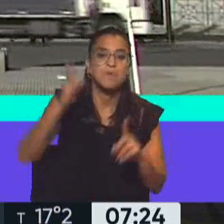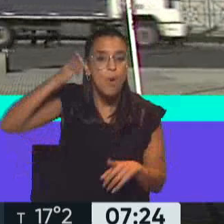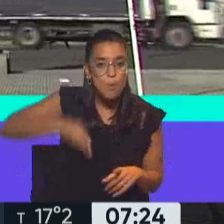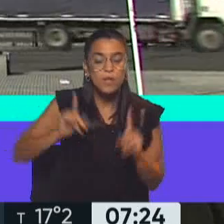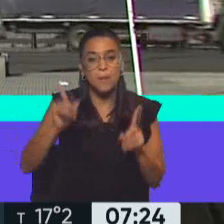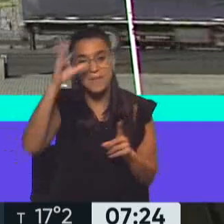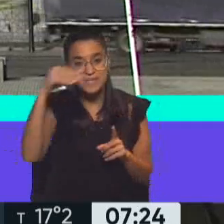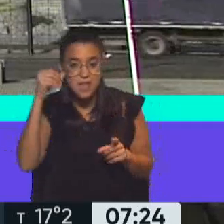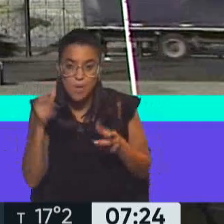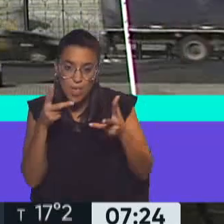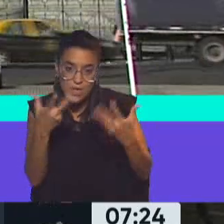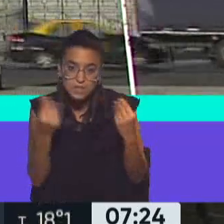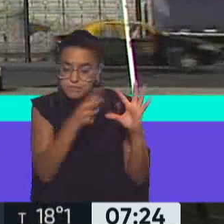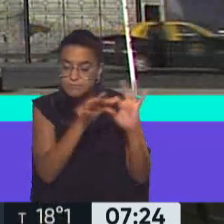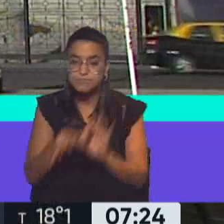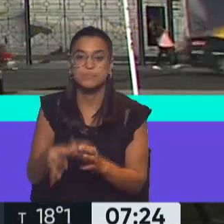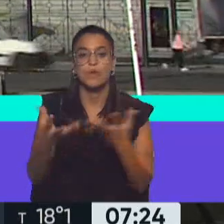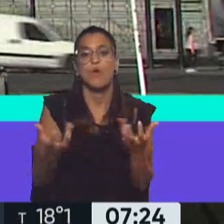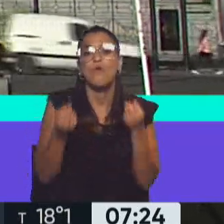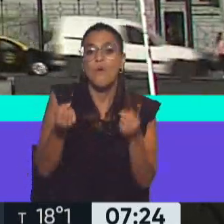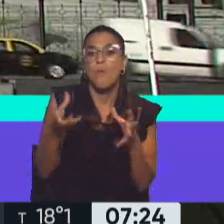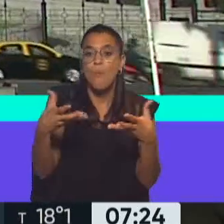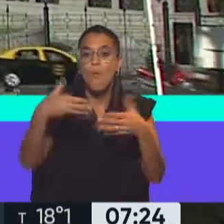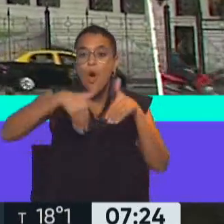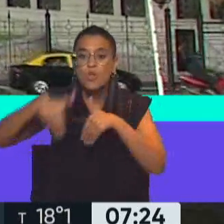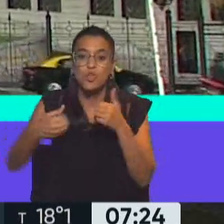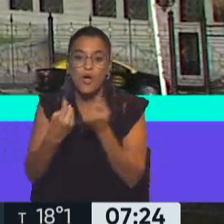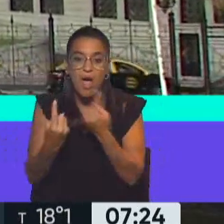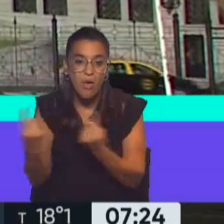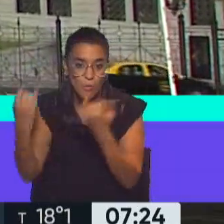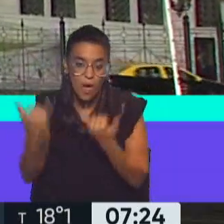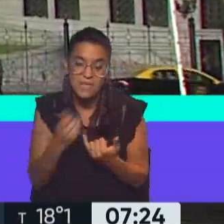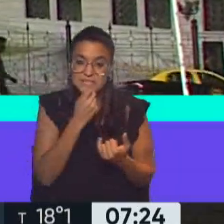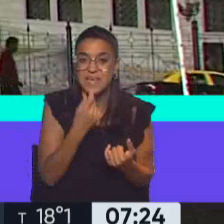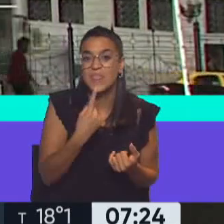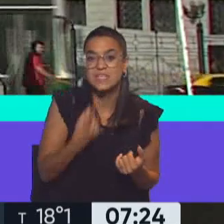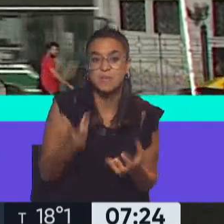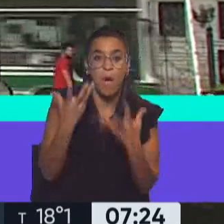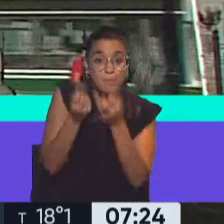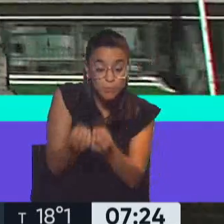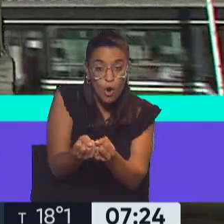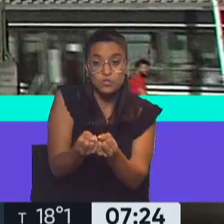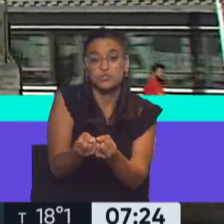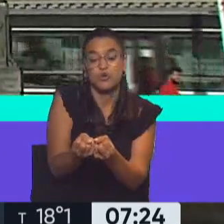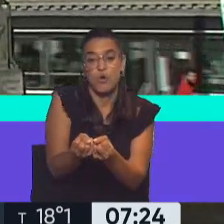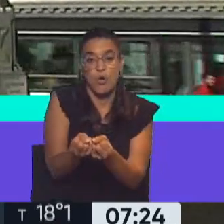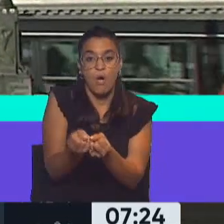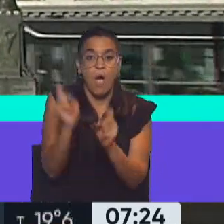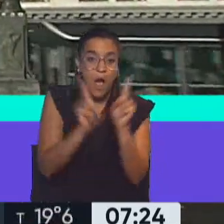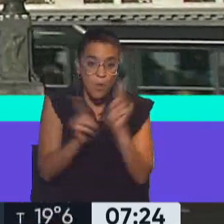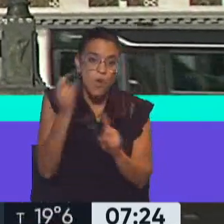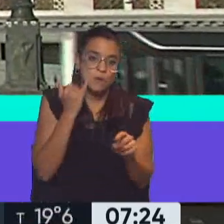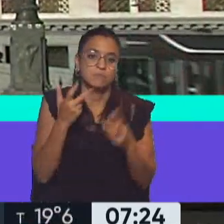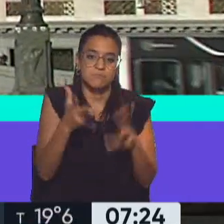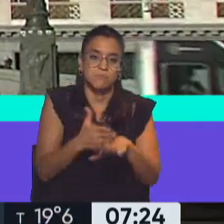vos también, Silvia, en relación a las fuerzas y a los votos que tiene cada uno, recordemos que si hablamos en materia de apoyos o ya aquellos que han